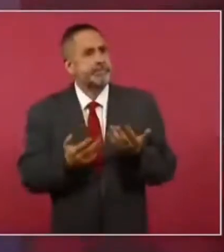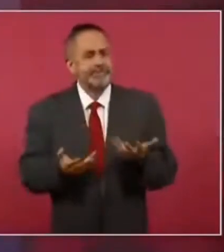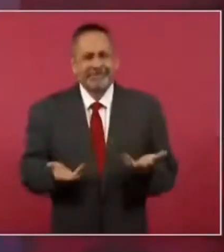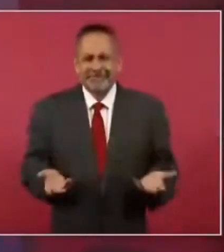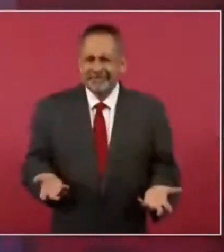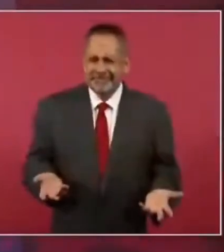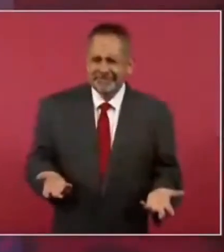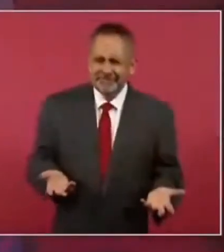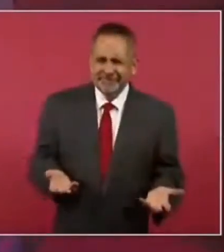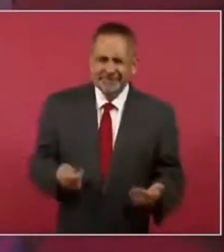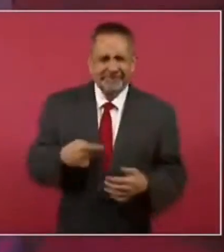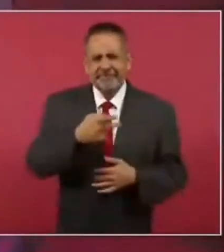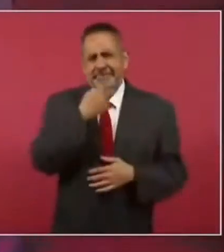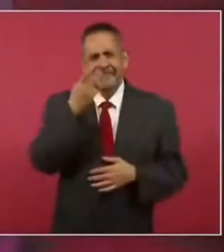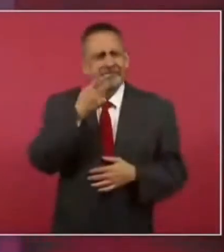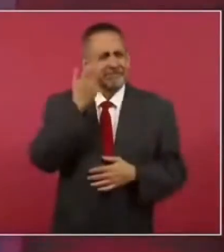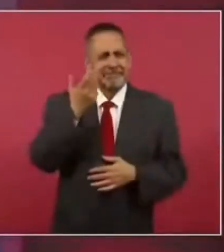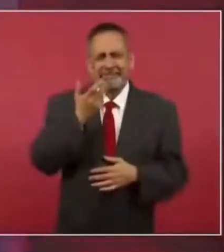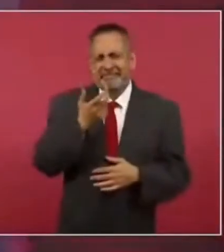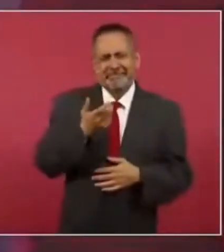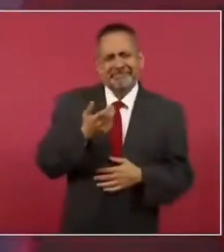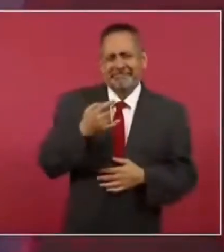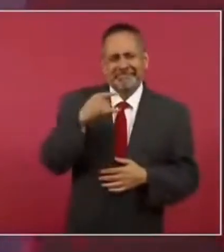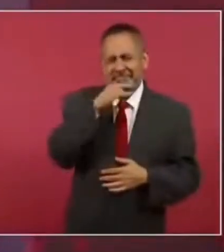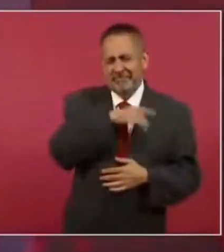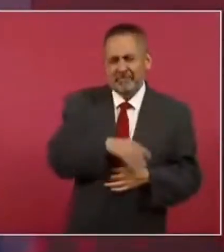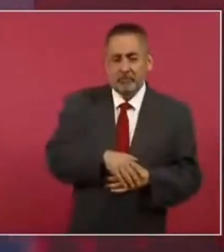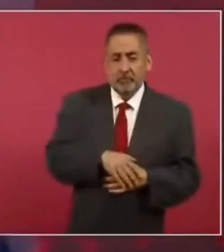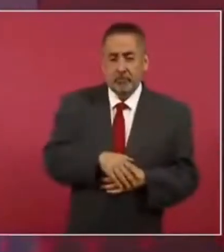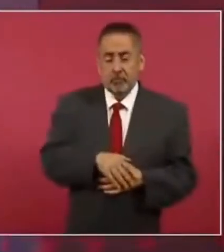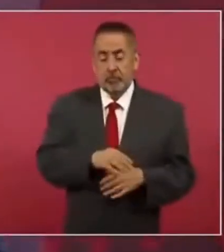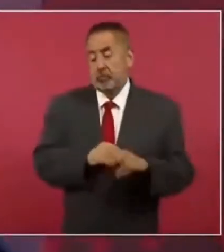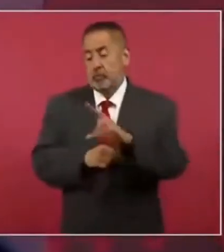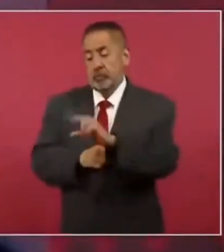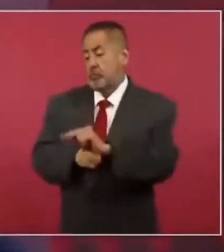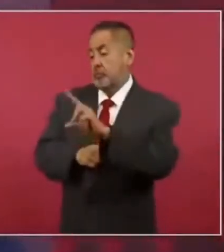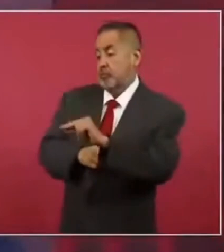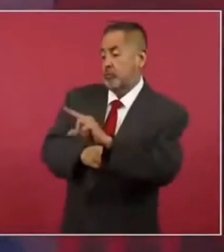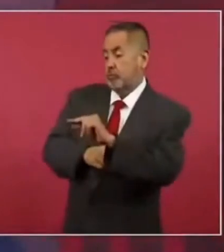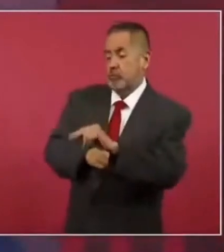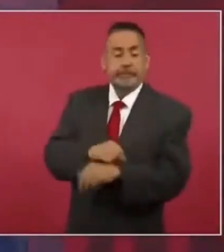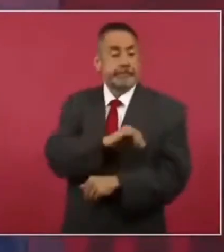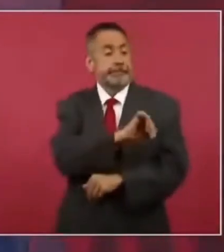Entonces es un doble discurso una doble moral